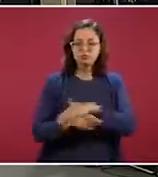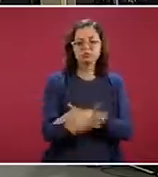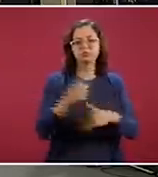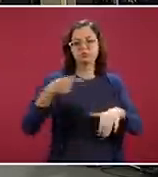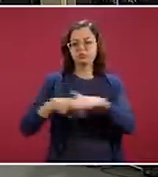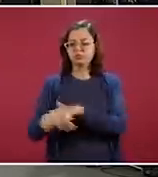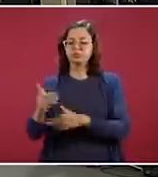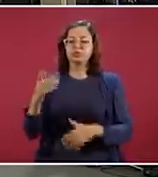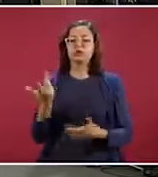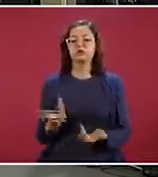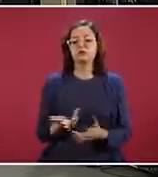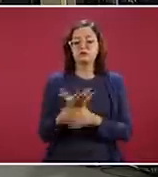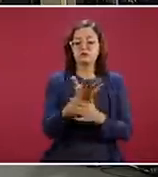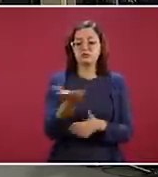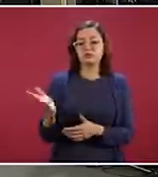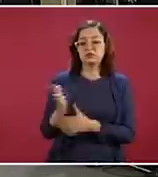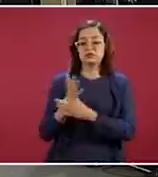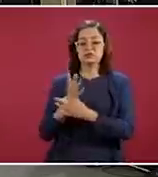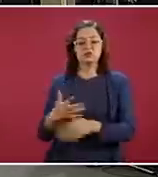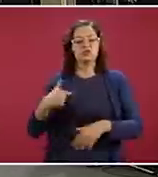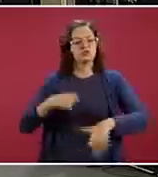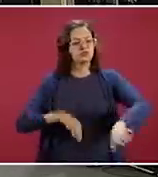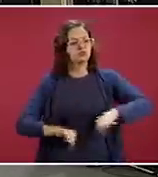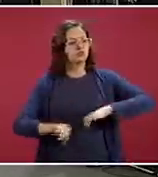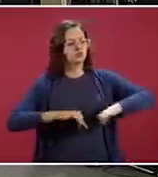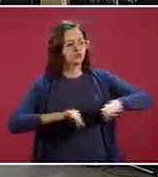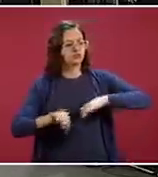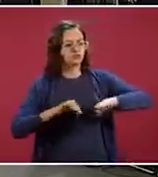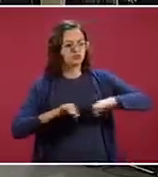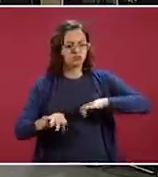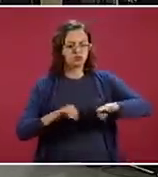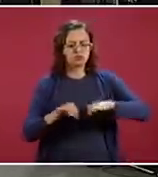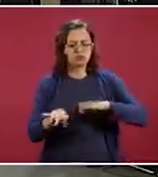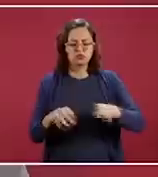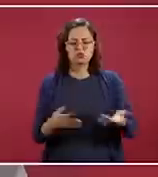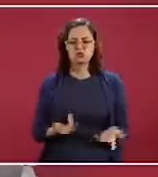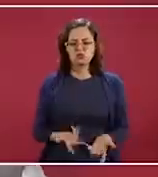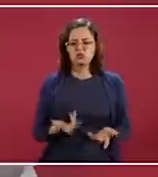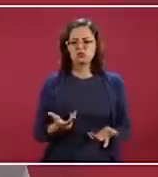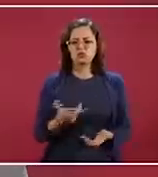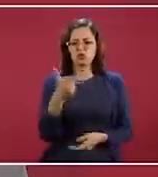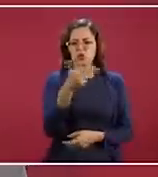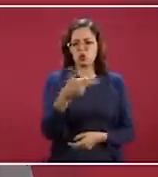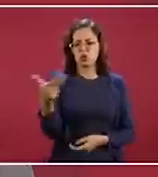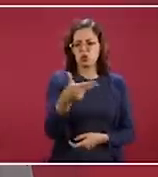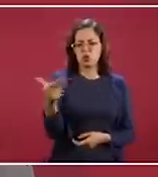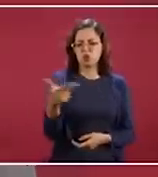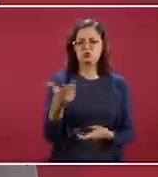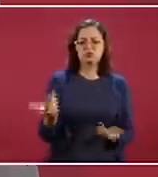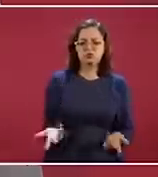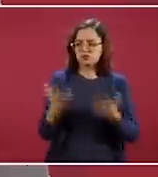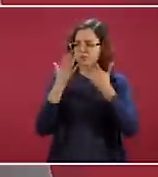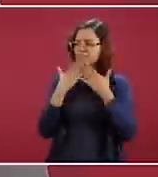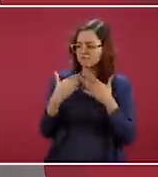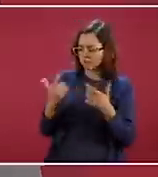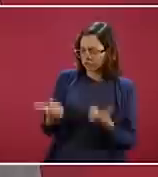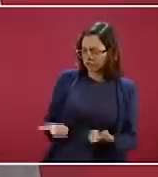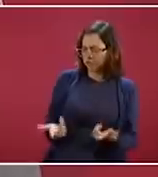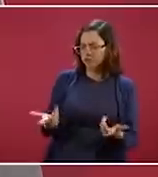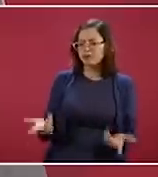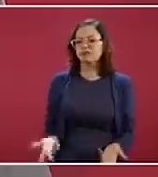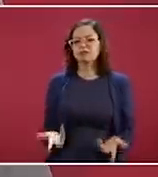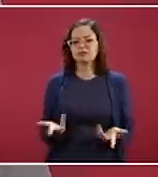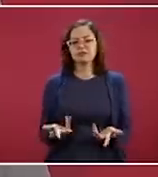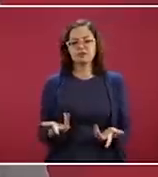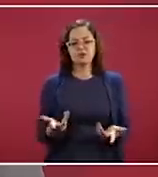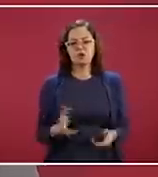señalaban ellos que venían a hacer un trabajo, que venían ellos a un hotel, no traen dinero, no